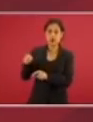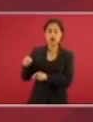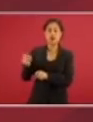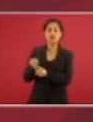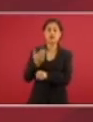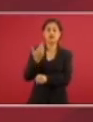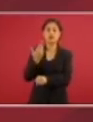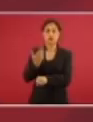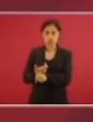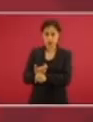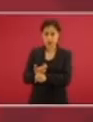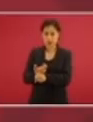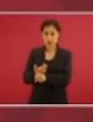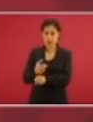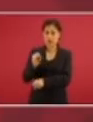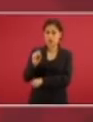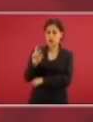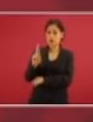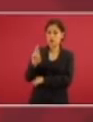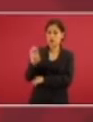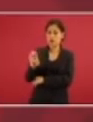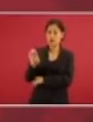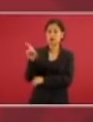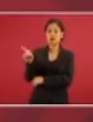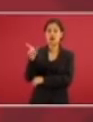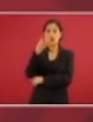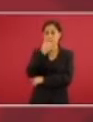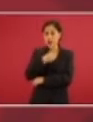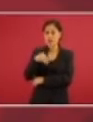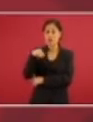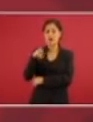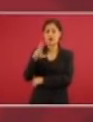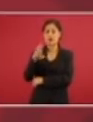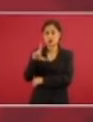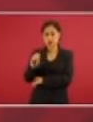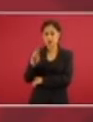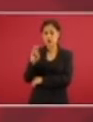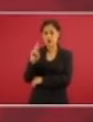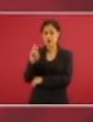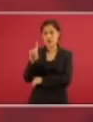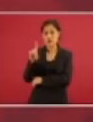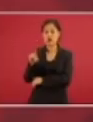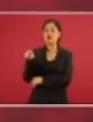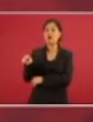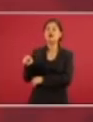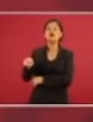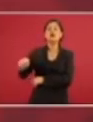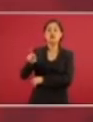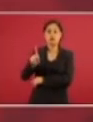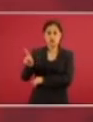de Relaciones Exteriores, Marcelo Ebrard. Toda la Secretaría de Relaciones Exteriores,